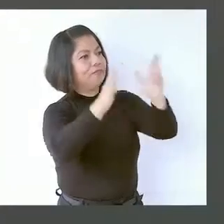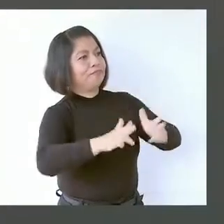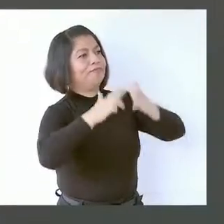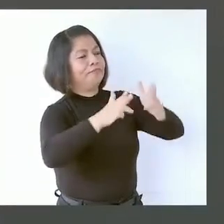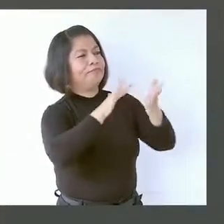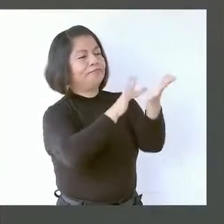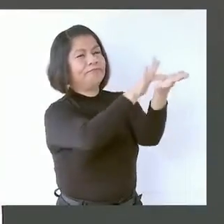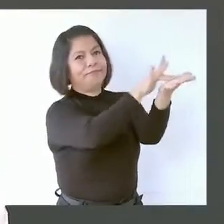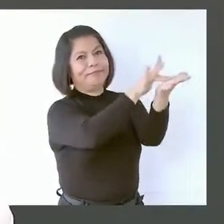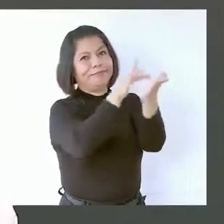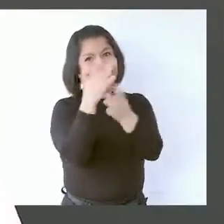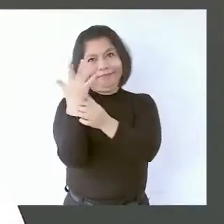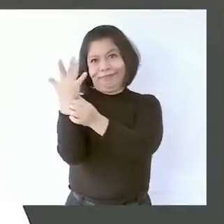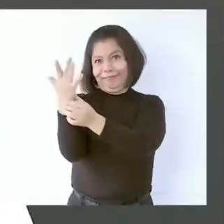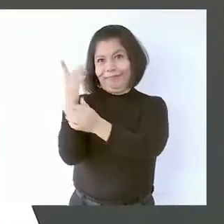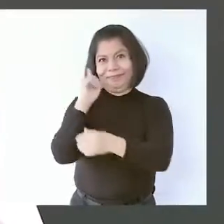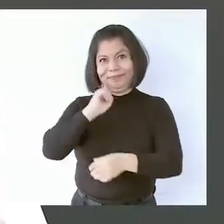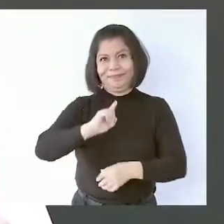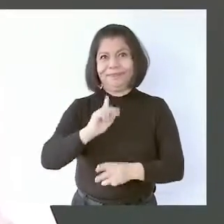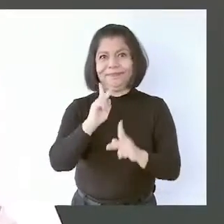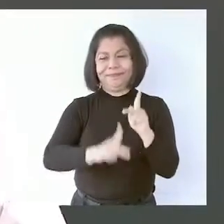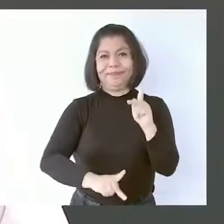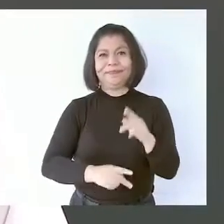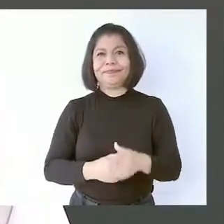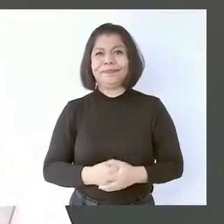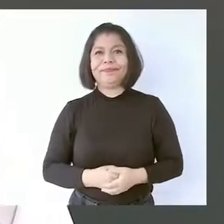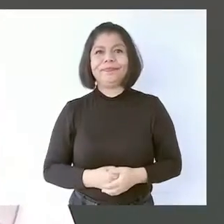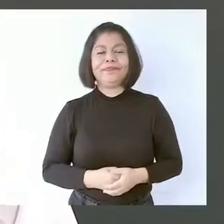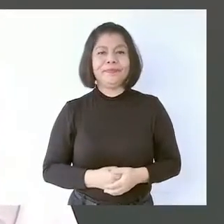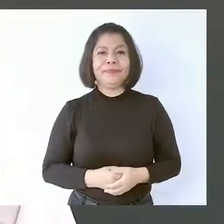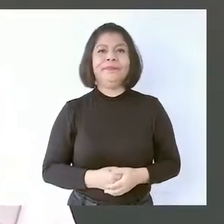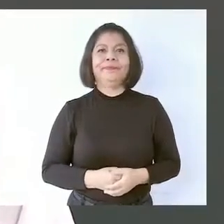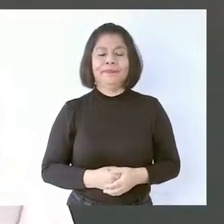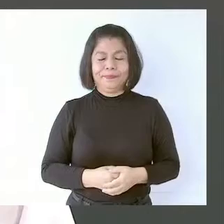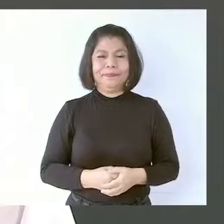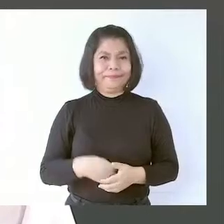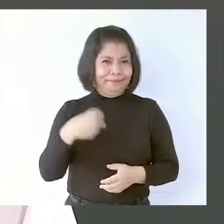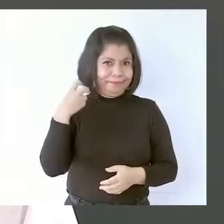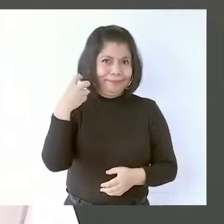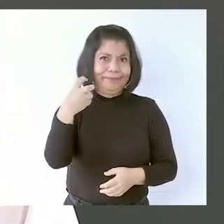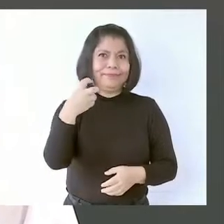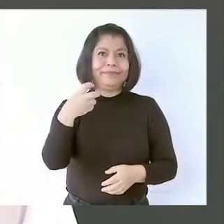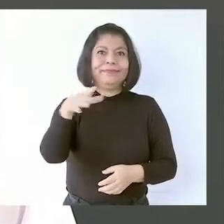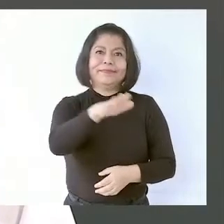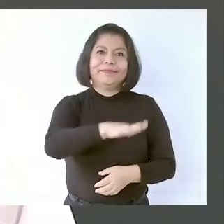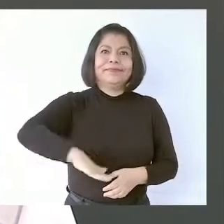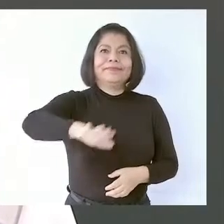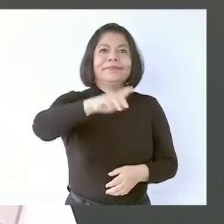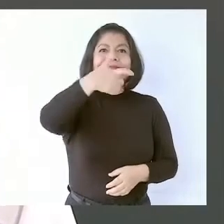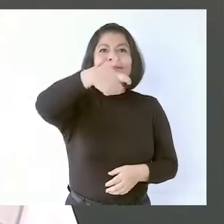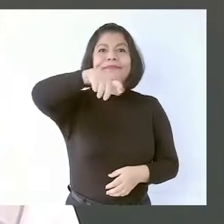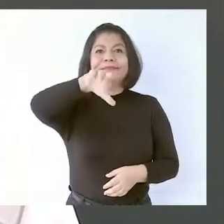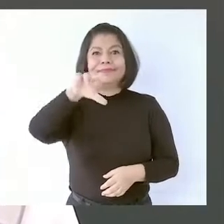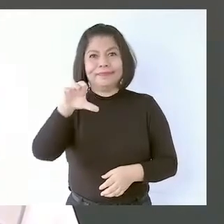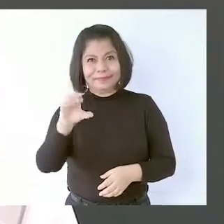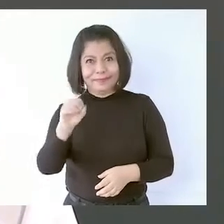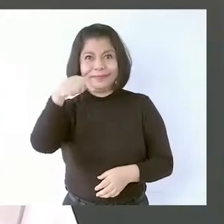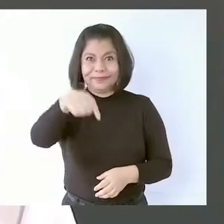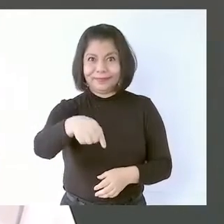entonces vamos a garantizar que no falten las vacunas en Quintana Roo. Y